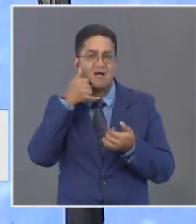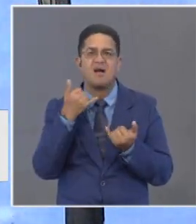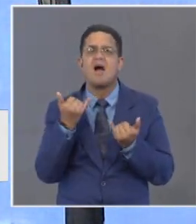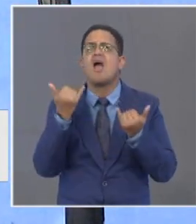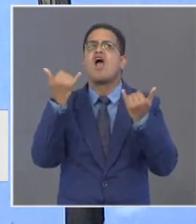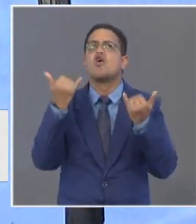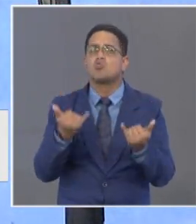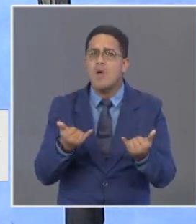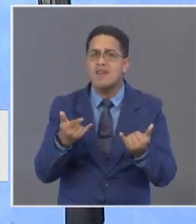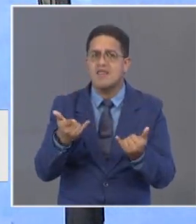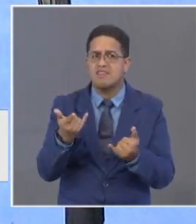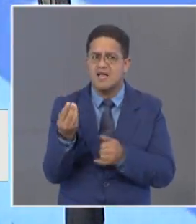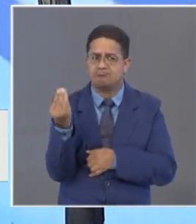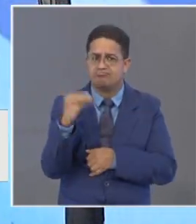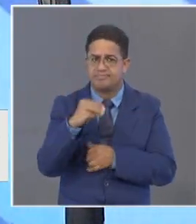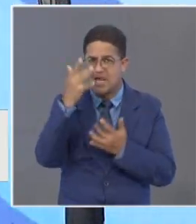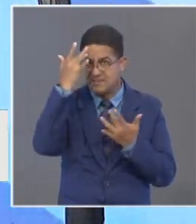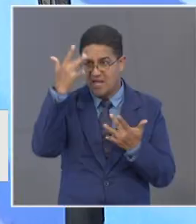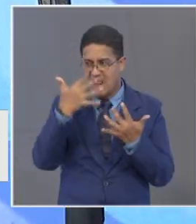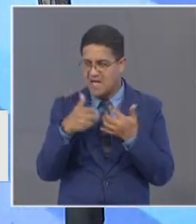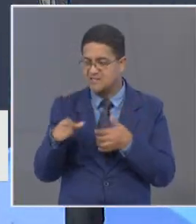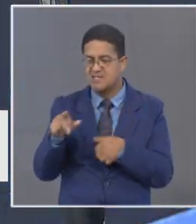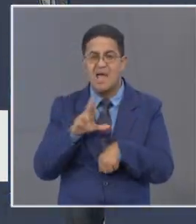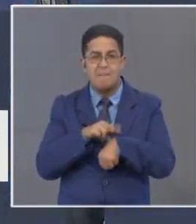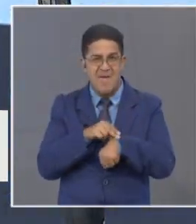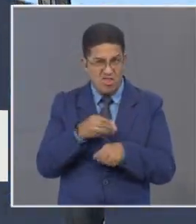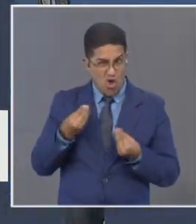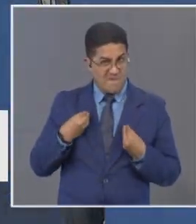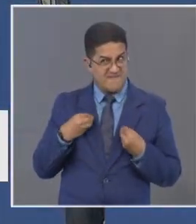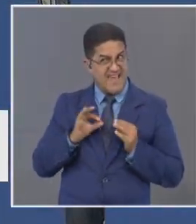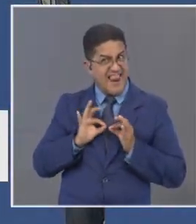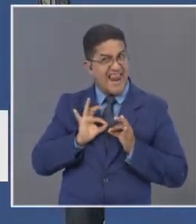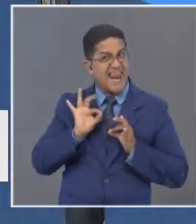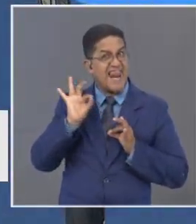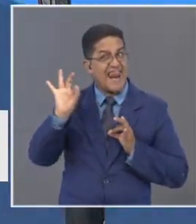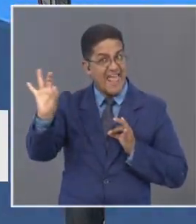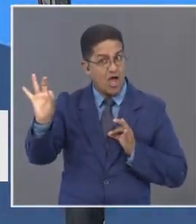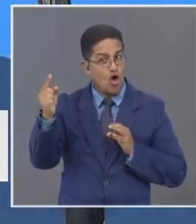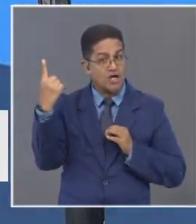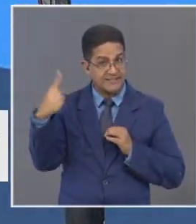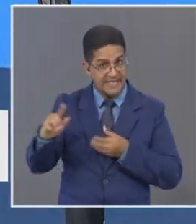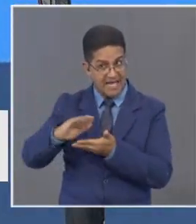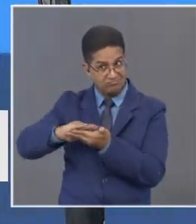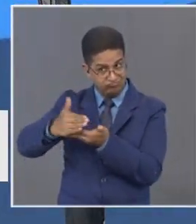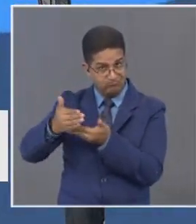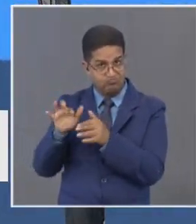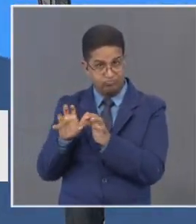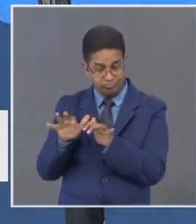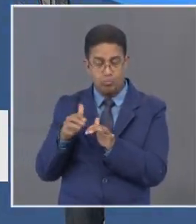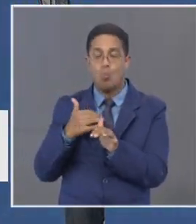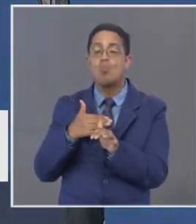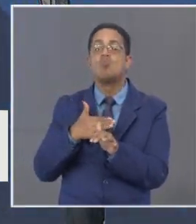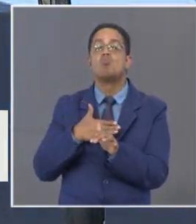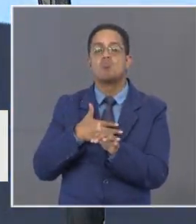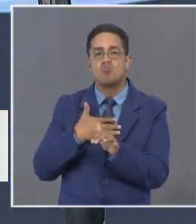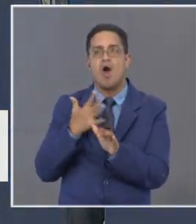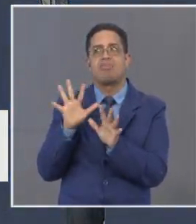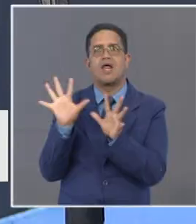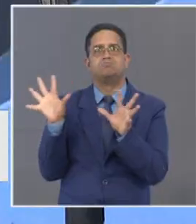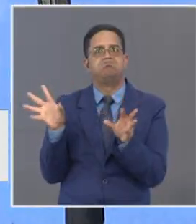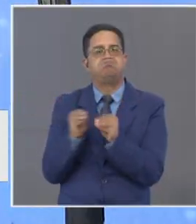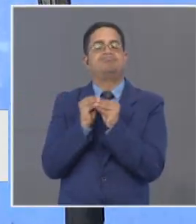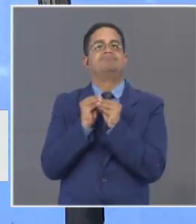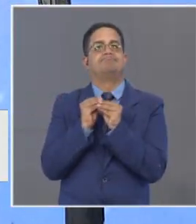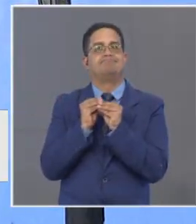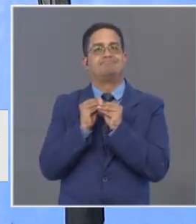con la inteligencia artificial, este médico que está muy retirado, que cuenta con una computadora, puede leer este electrocardiograma y